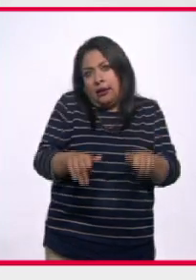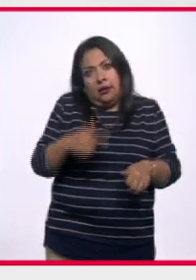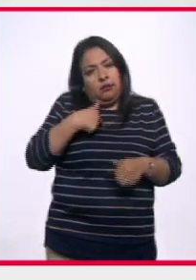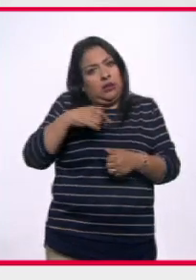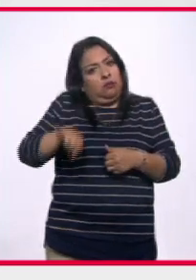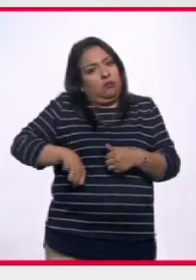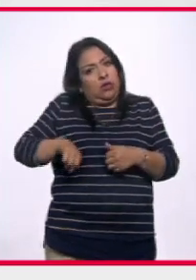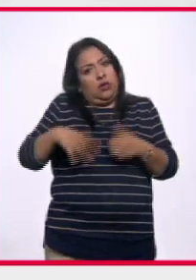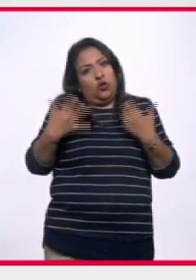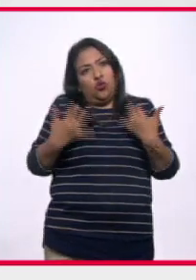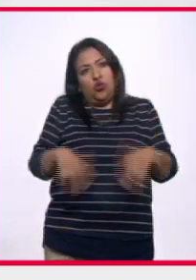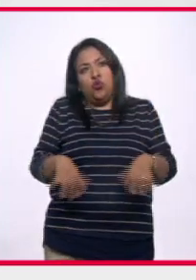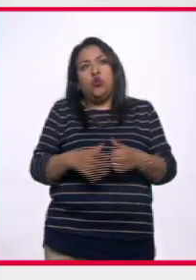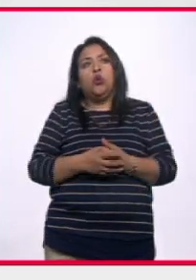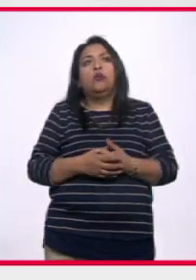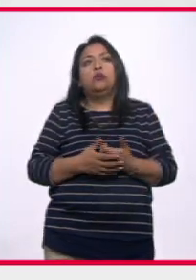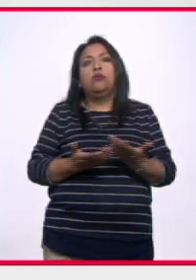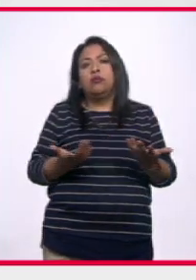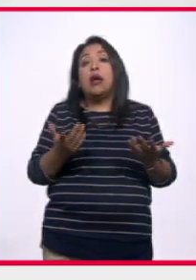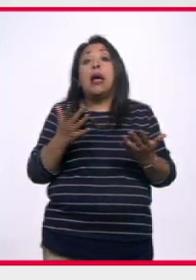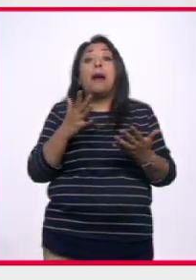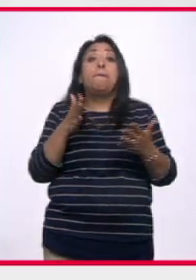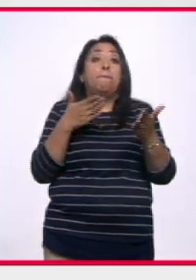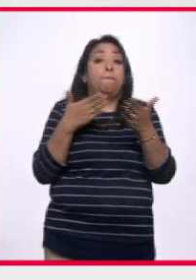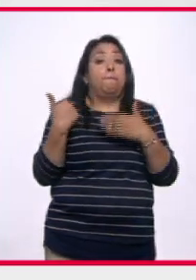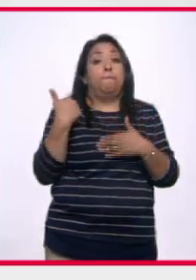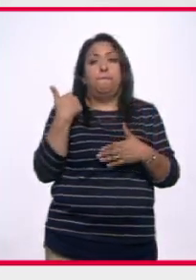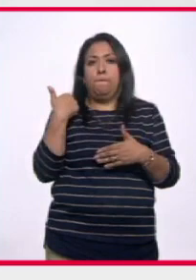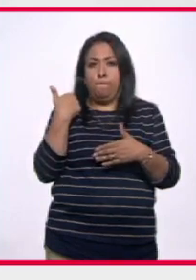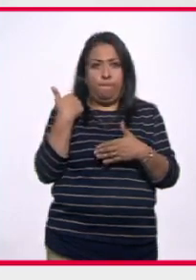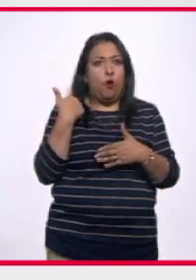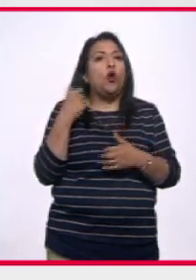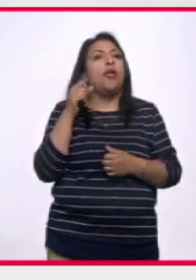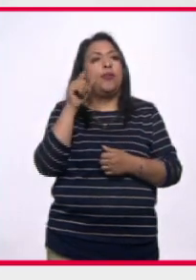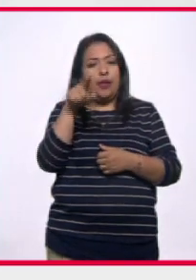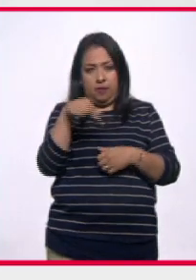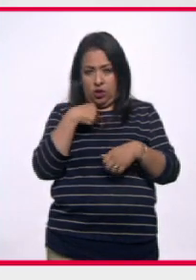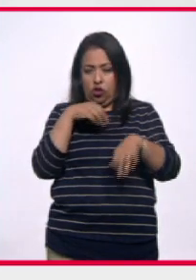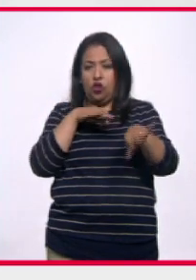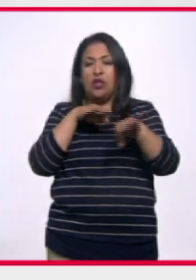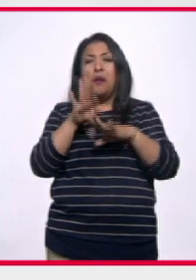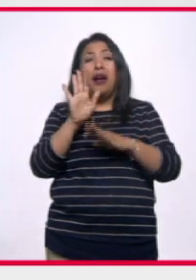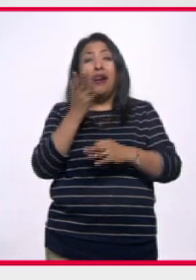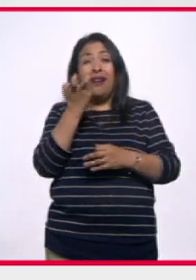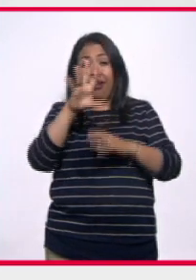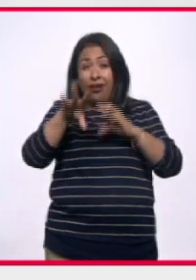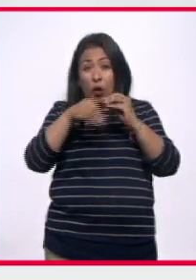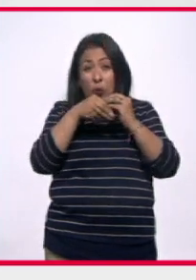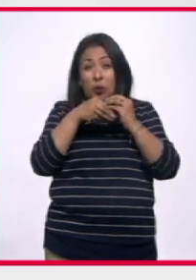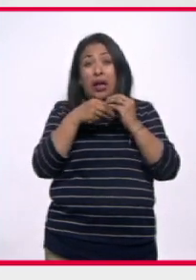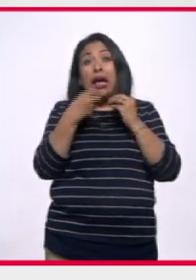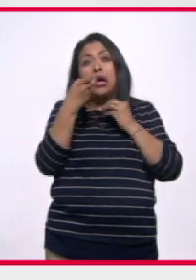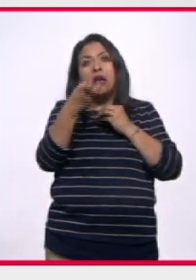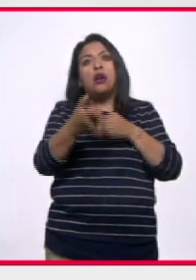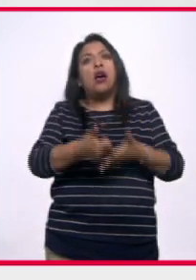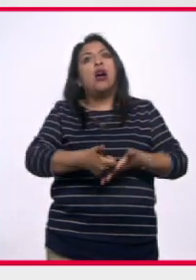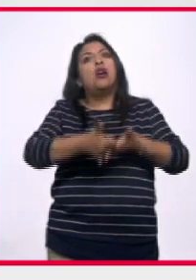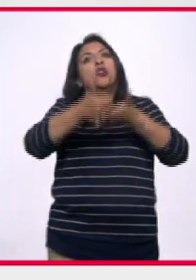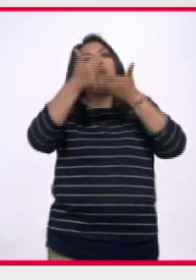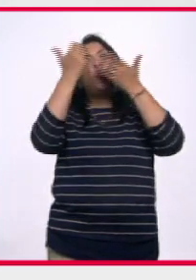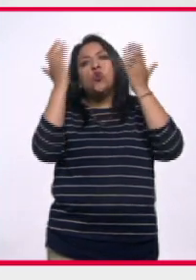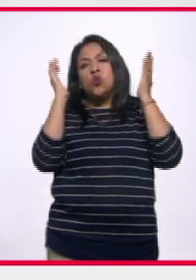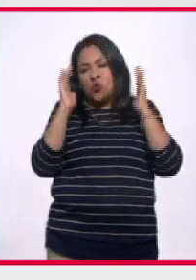interesa mucho este la moda también trabajo mucho la moda testigos todo eso te permite en las casas